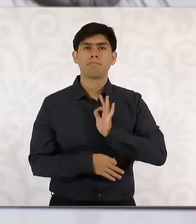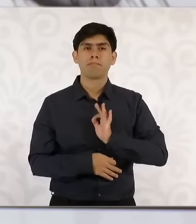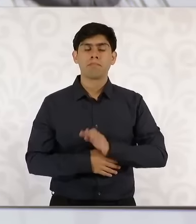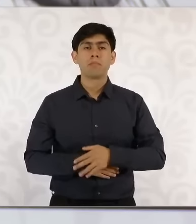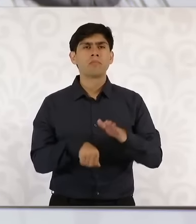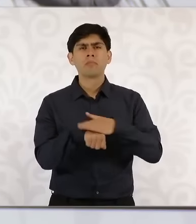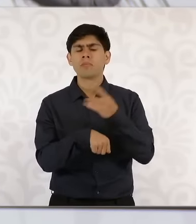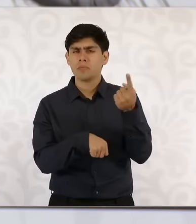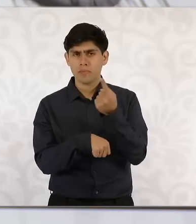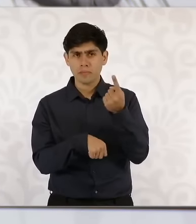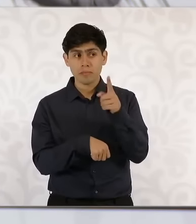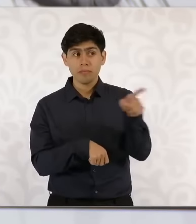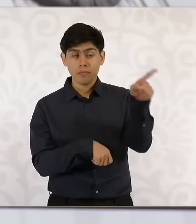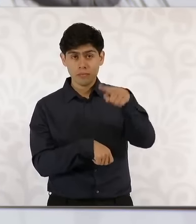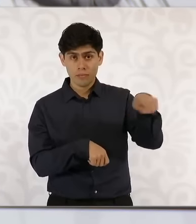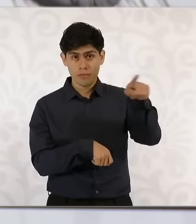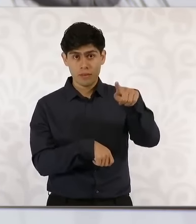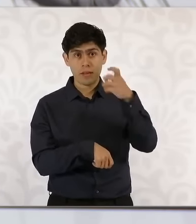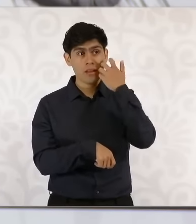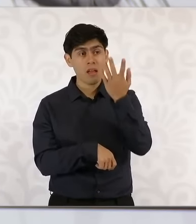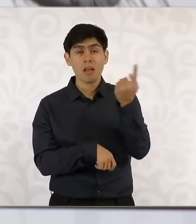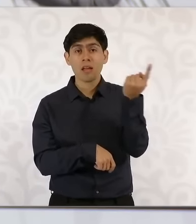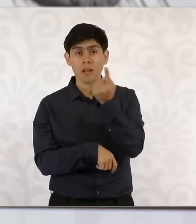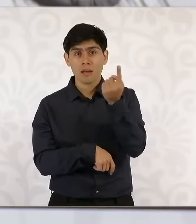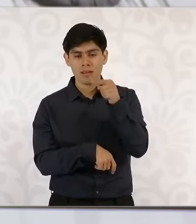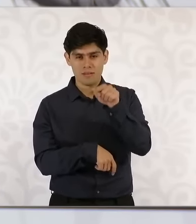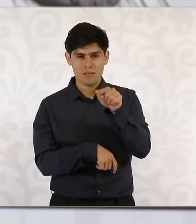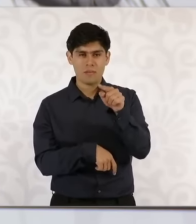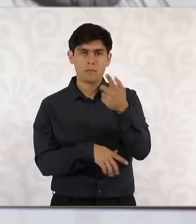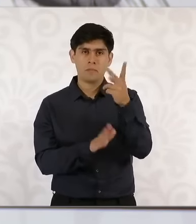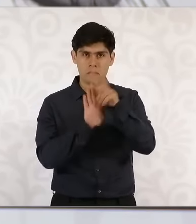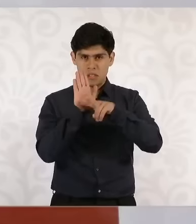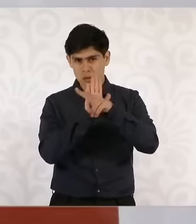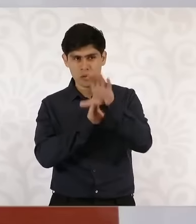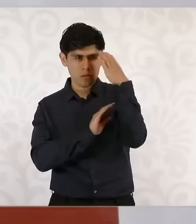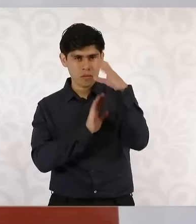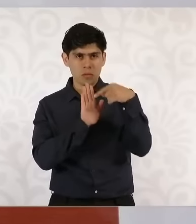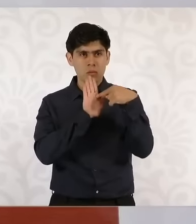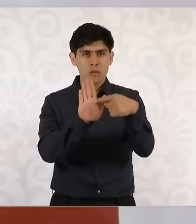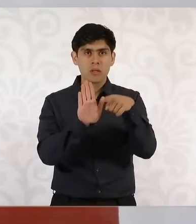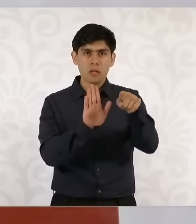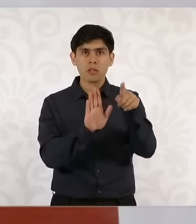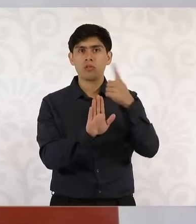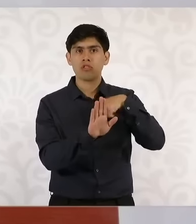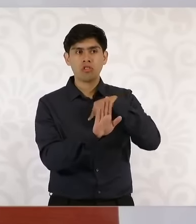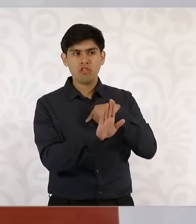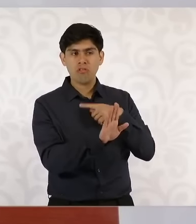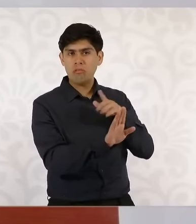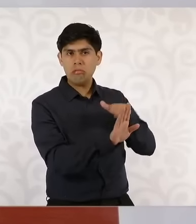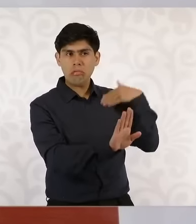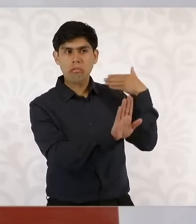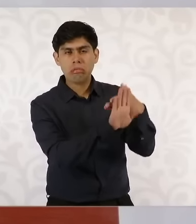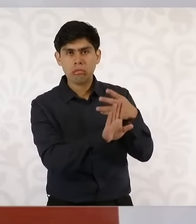buscan es estas imágenes de represión y no se debe caer en la